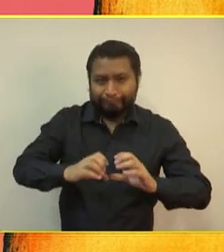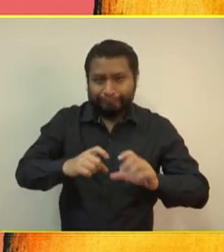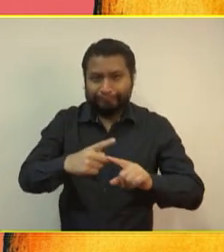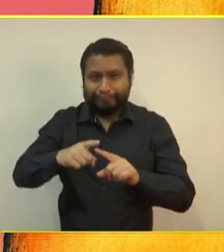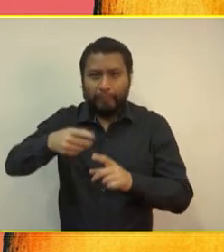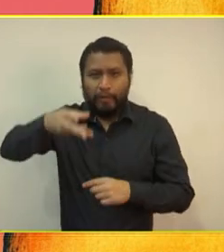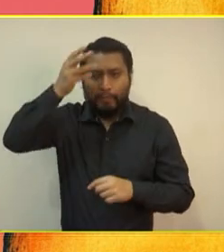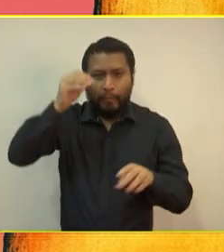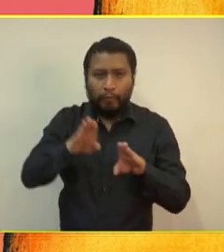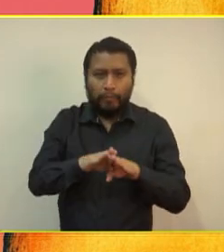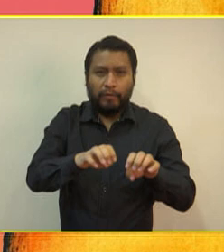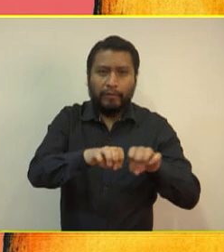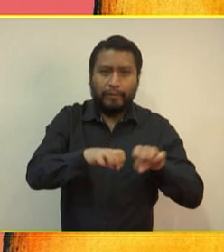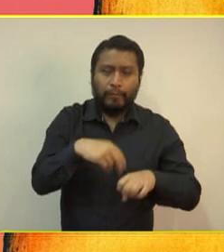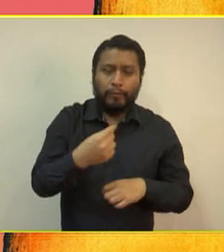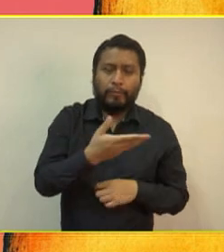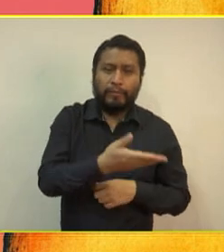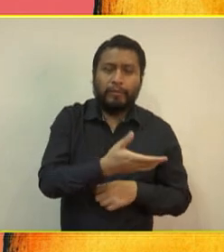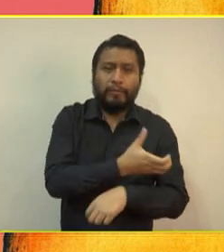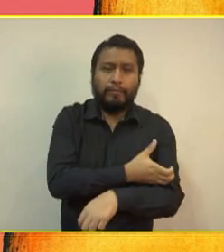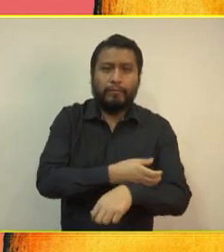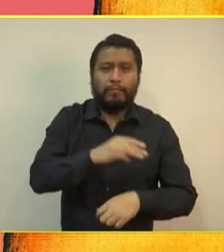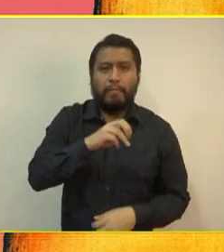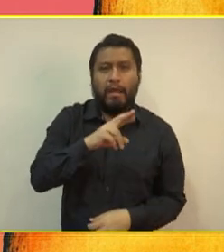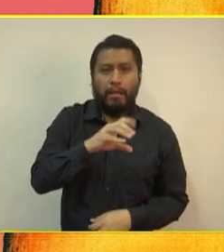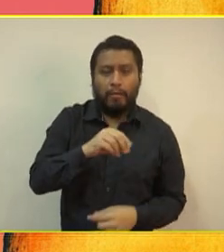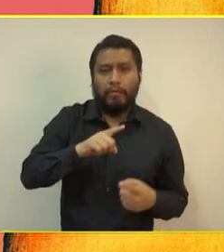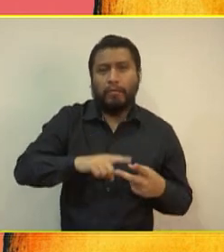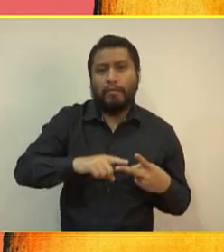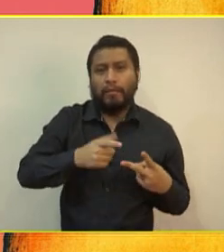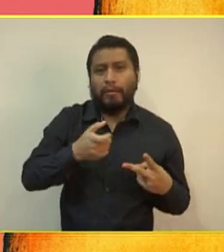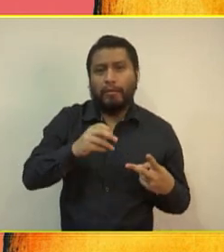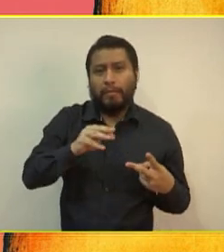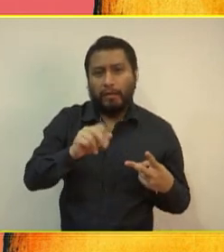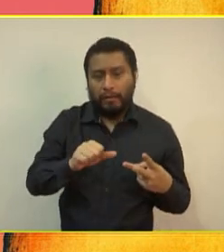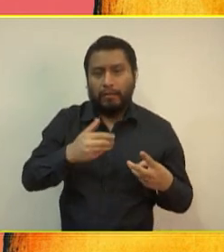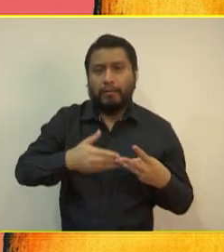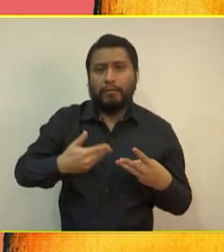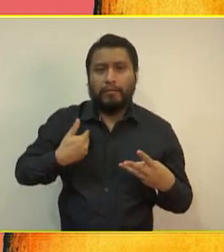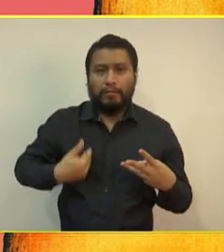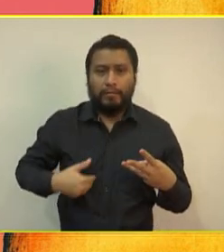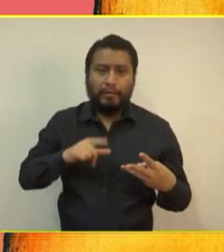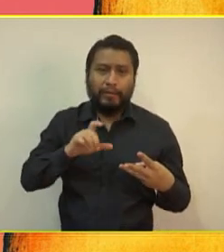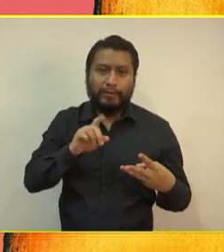compañero Mario Cervantes, Jimena Martínez y su servidora Lizeth Hernández.